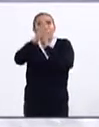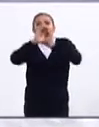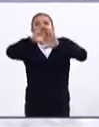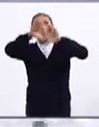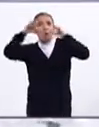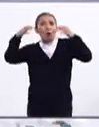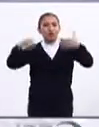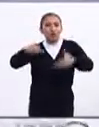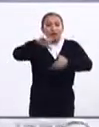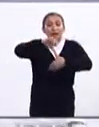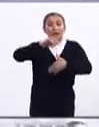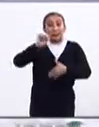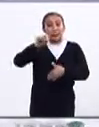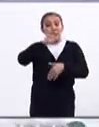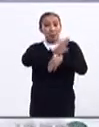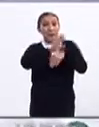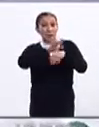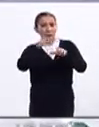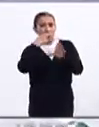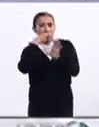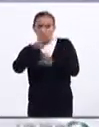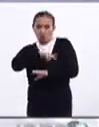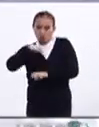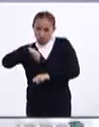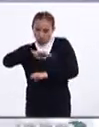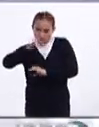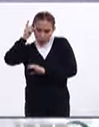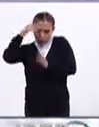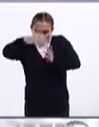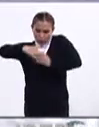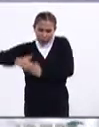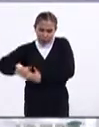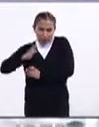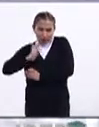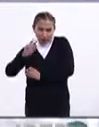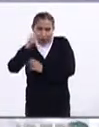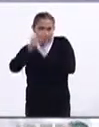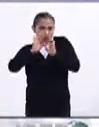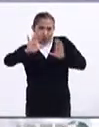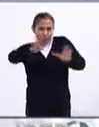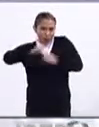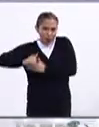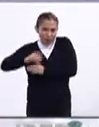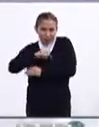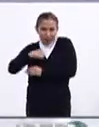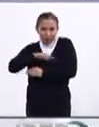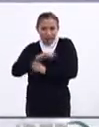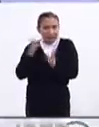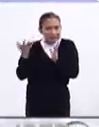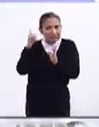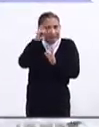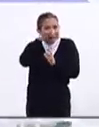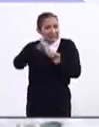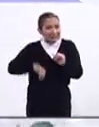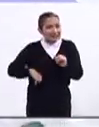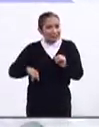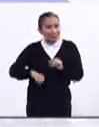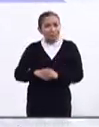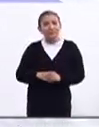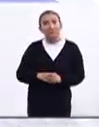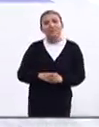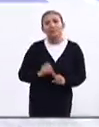de América del Sur. Sí, pero primero es brasileño, ¿eh? Sí, claro. Entonces, vámonos por partes, ¿no? Es una polémica muy interesante.